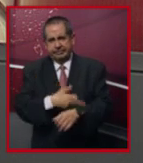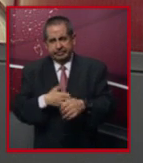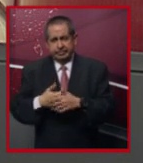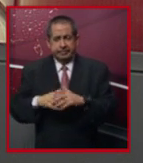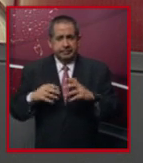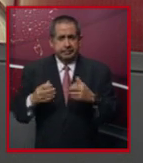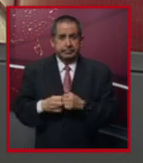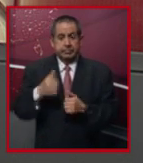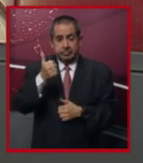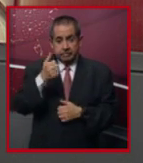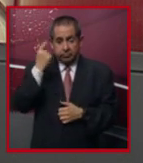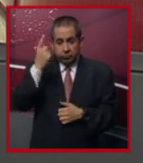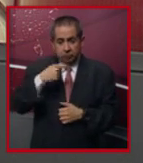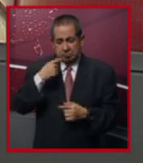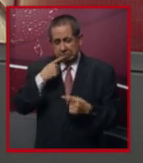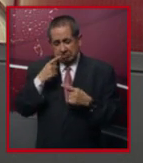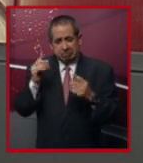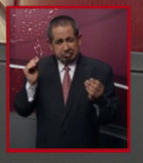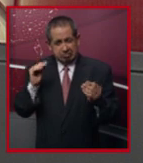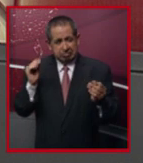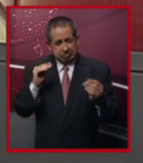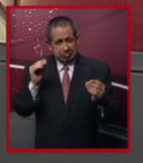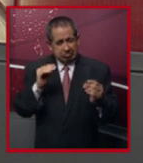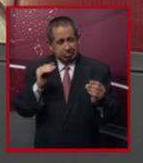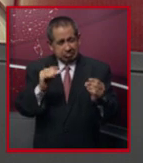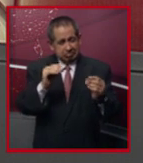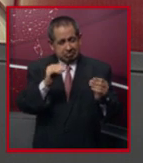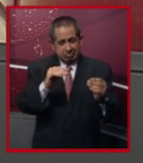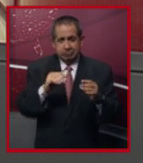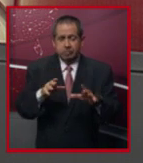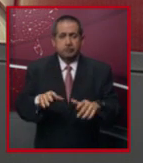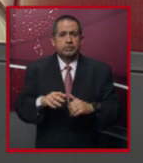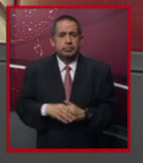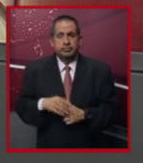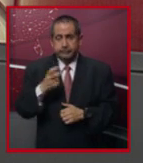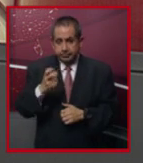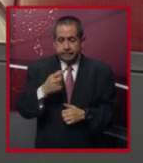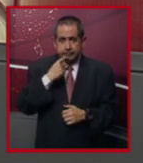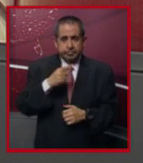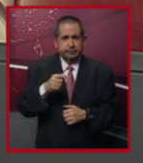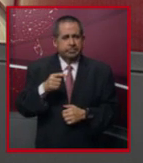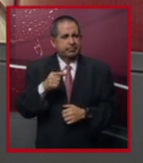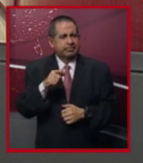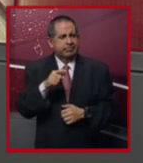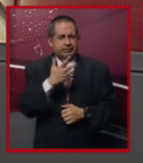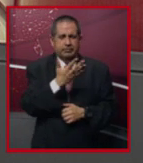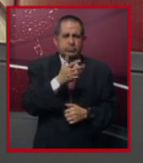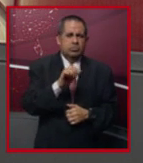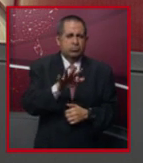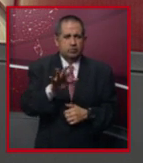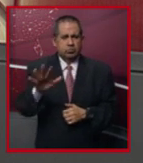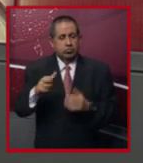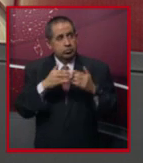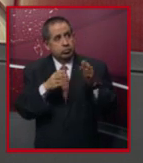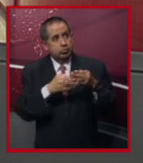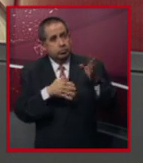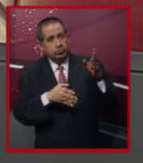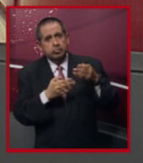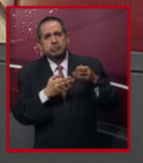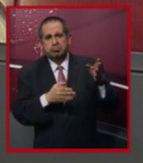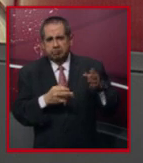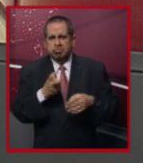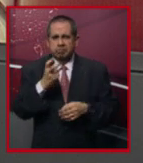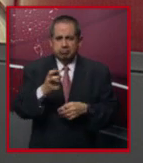contabilizaban 6 horas de debate en lo general de este dictamen. A esa hora, a las 17:55, se abrió el tablero, un poquito